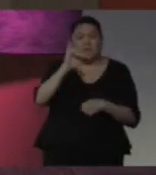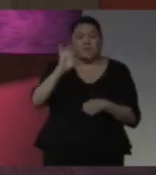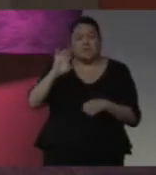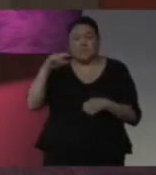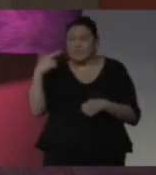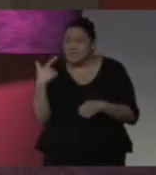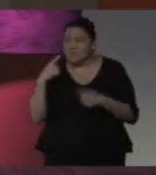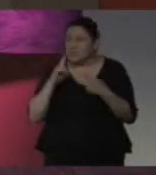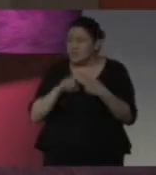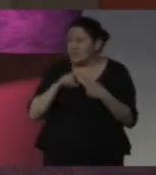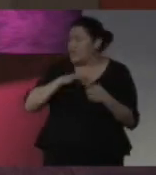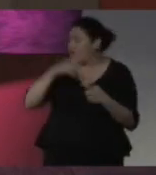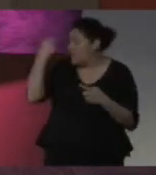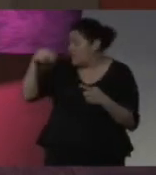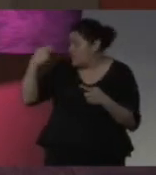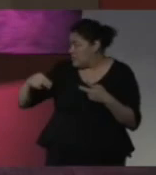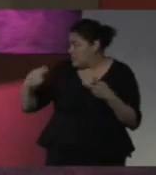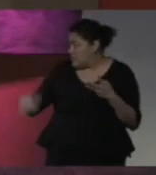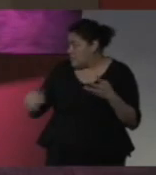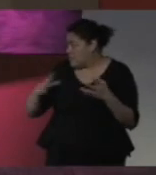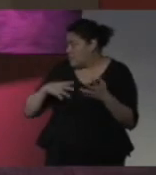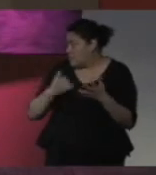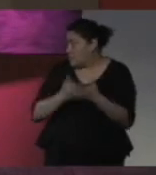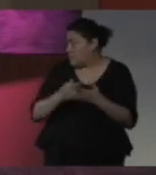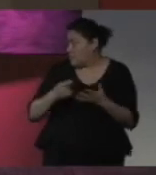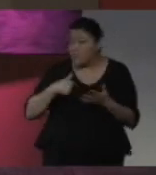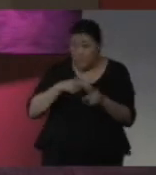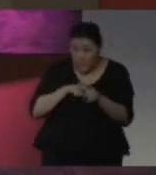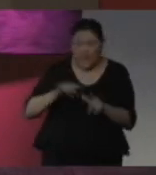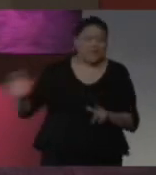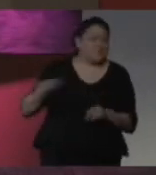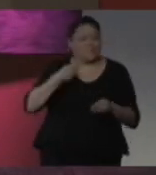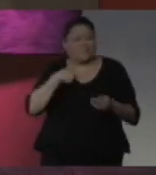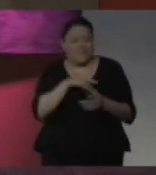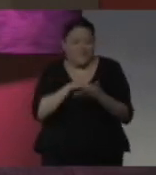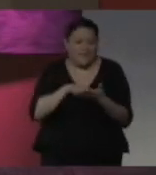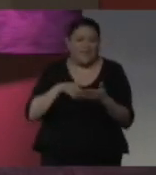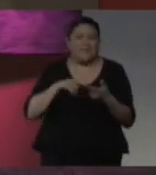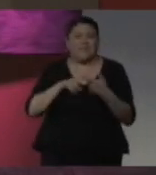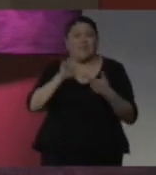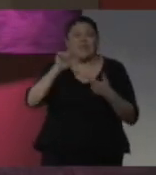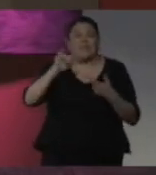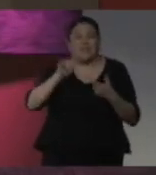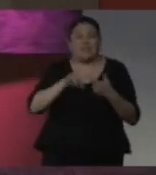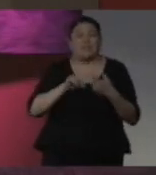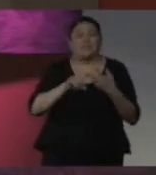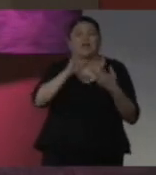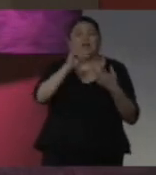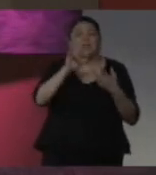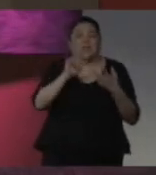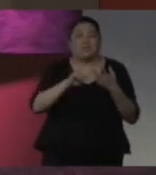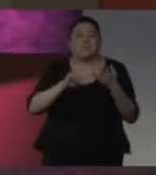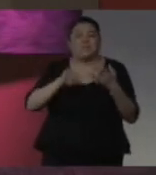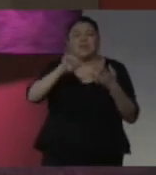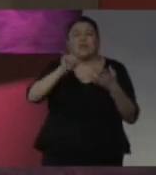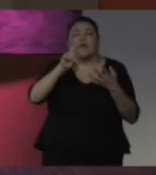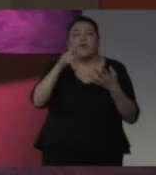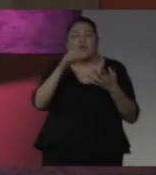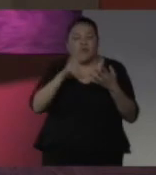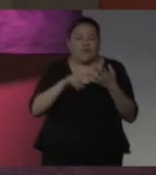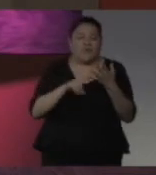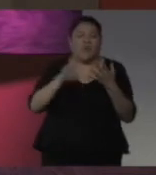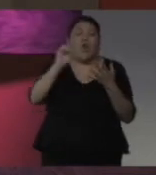sé si quiera ser Lucía la que le agradezca, sigo yo, Alejandra de la Parra, Iraís García, Jorge Hernández,